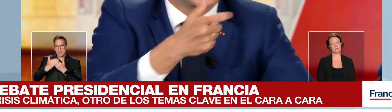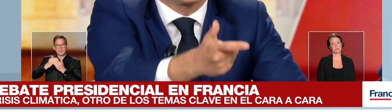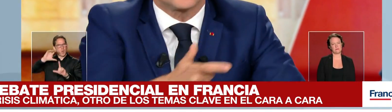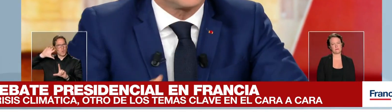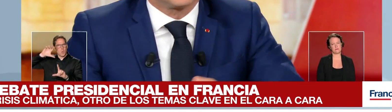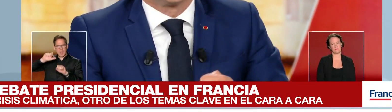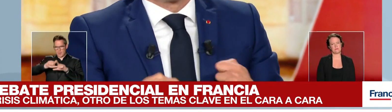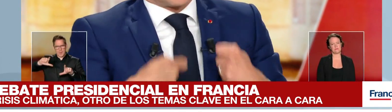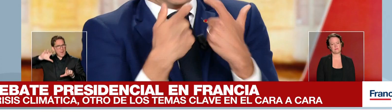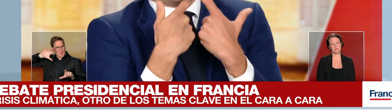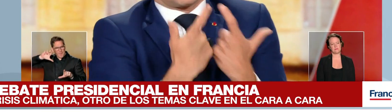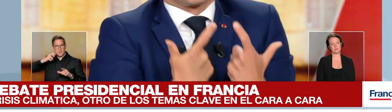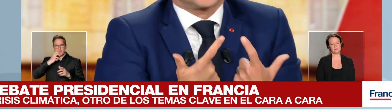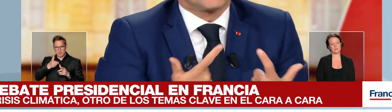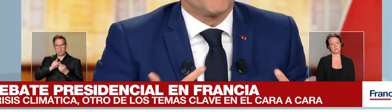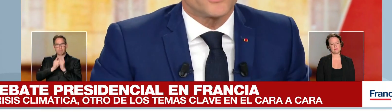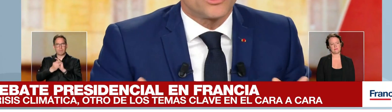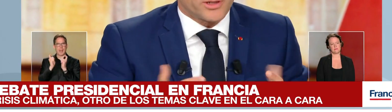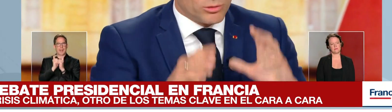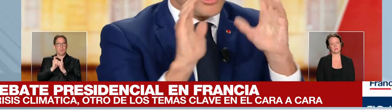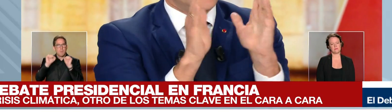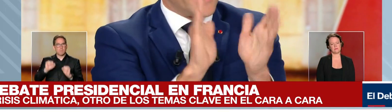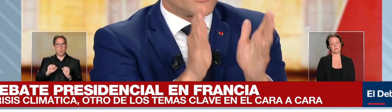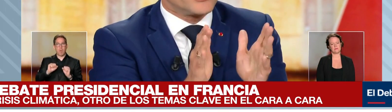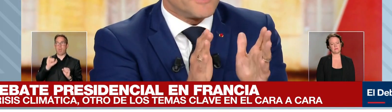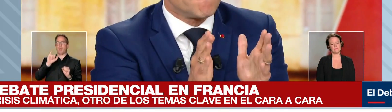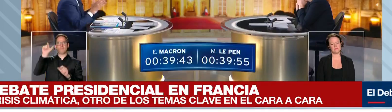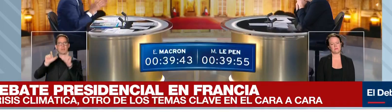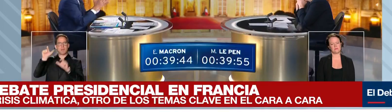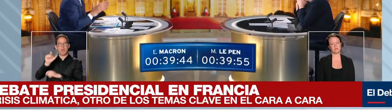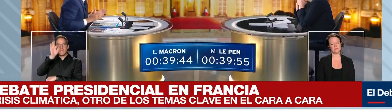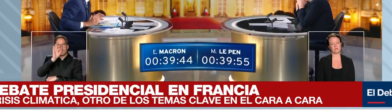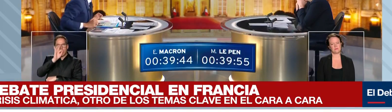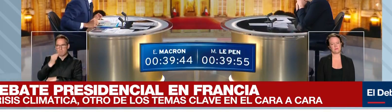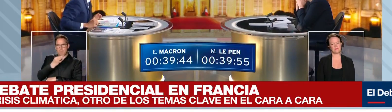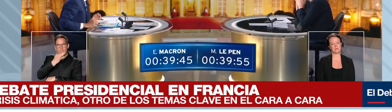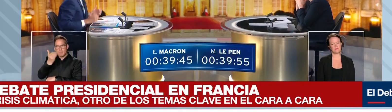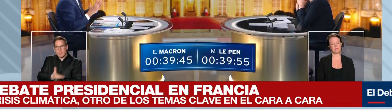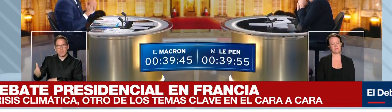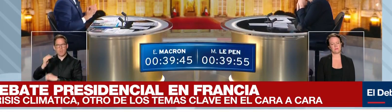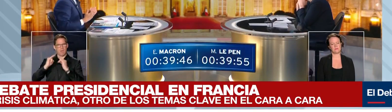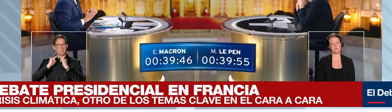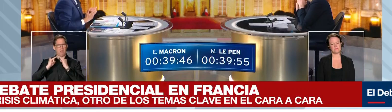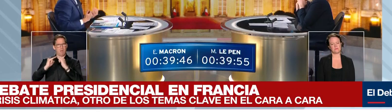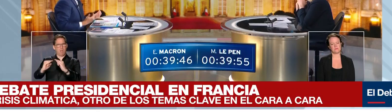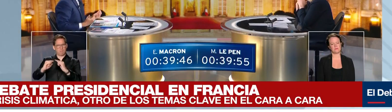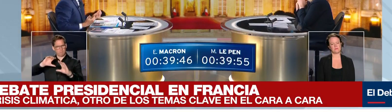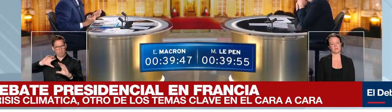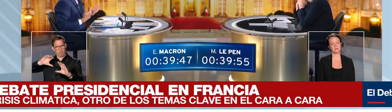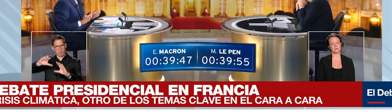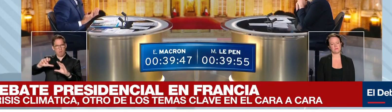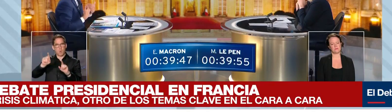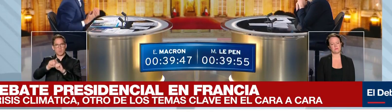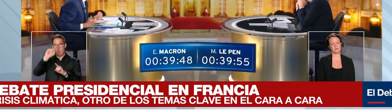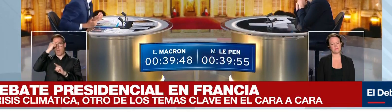solar en las zonas rurales. Este es un verdadero proyecto para los agricultores, si está razonado, y